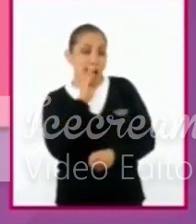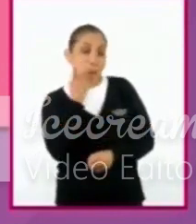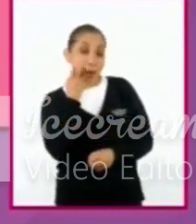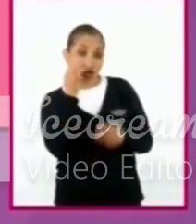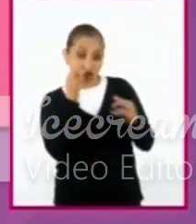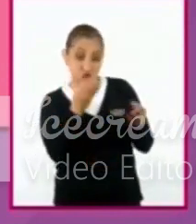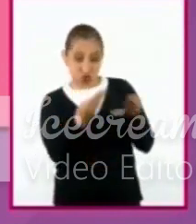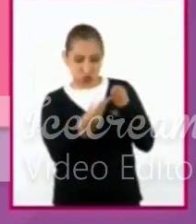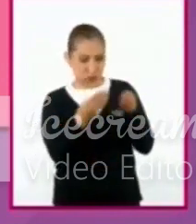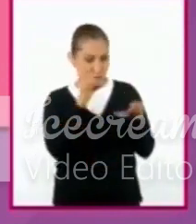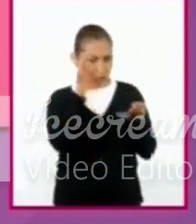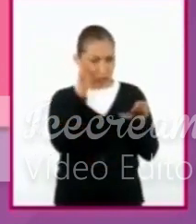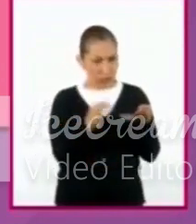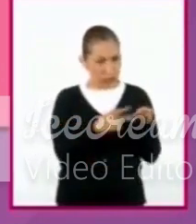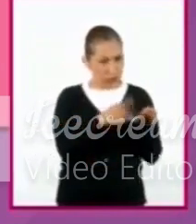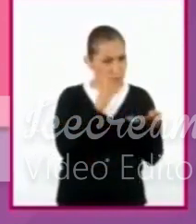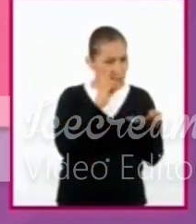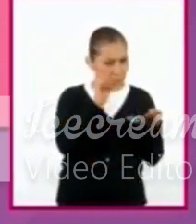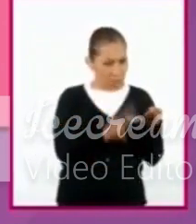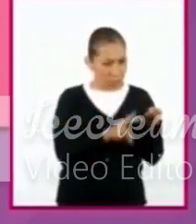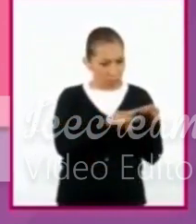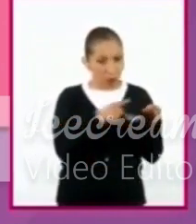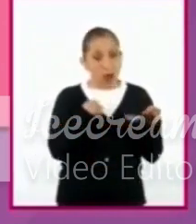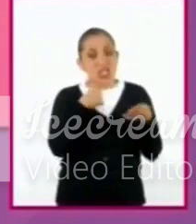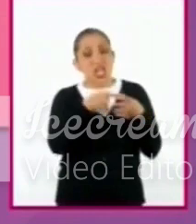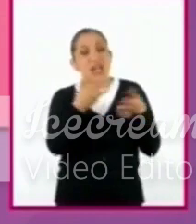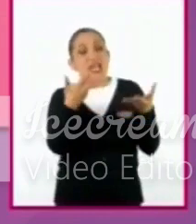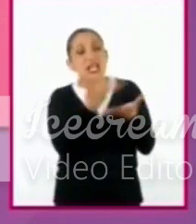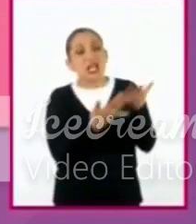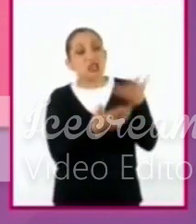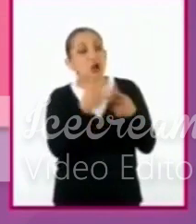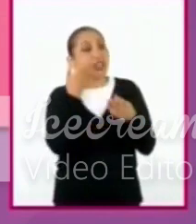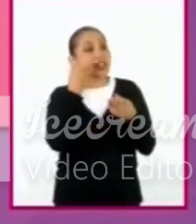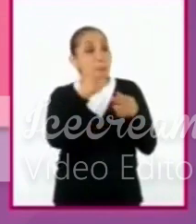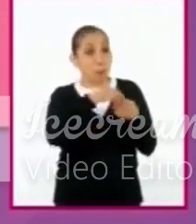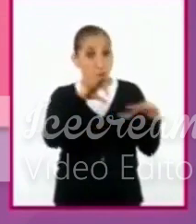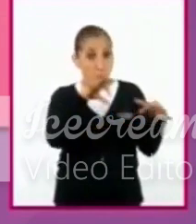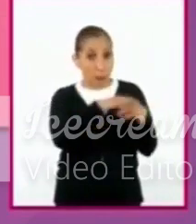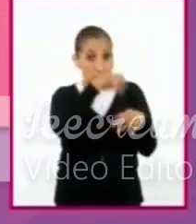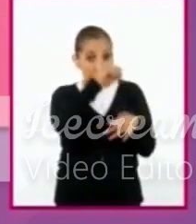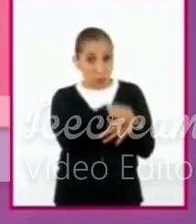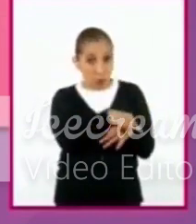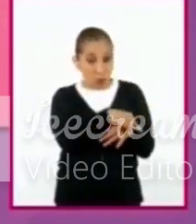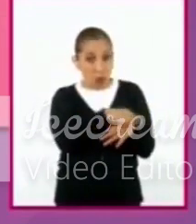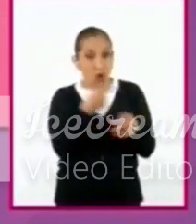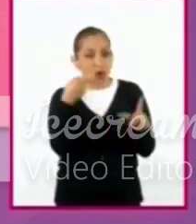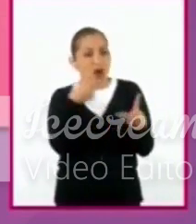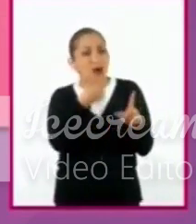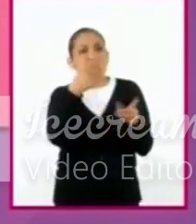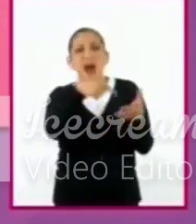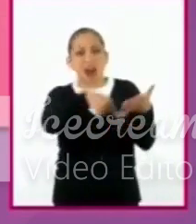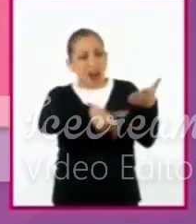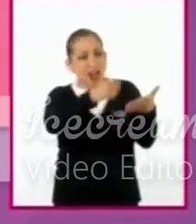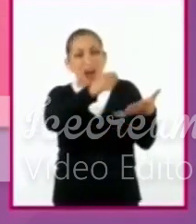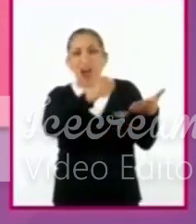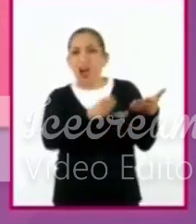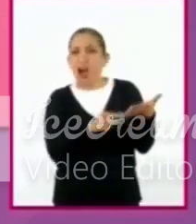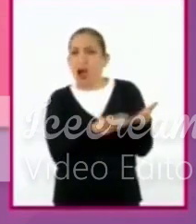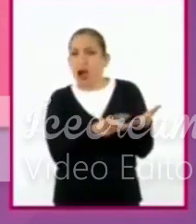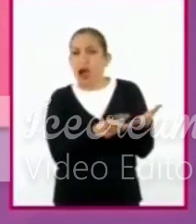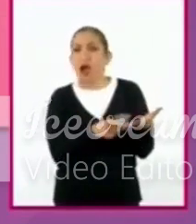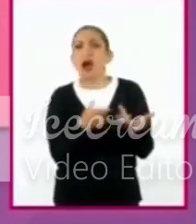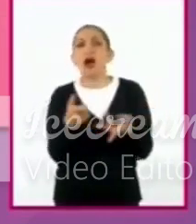su autenticidad, la autoría y época a que pertenece la fuente. ¿Cuál fue el objetivo original de su creación?